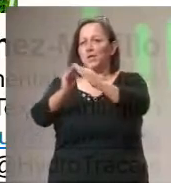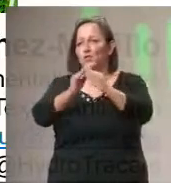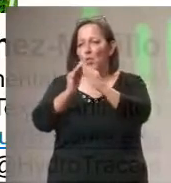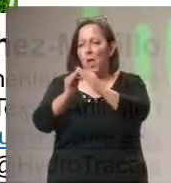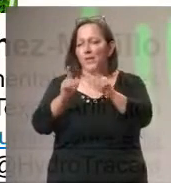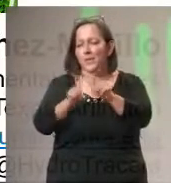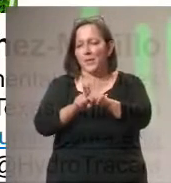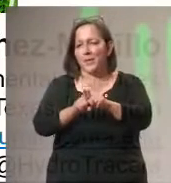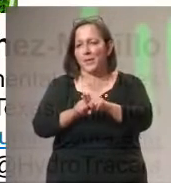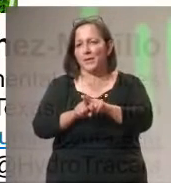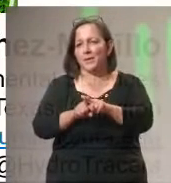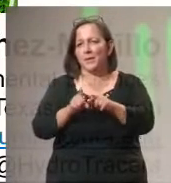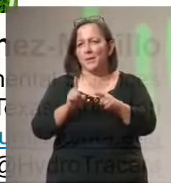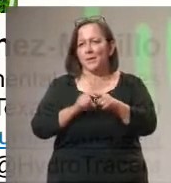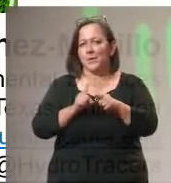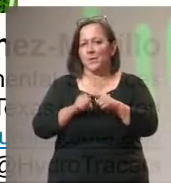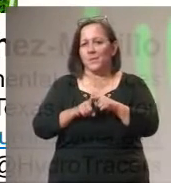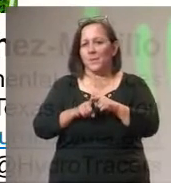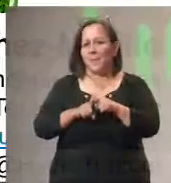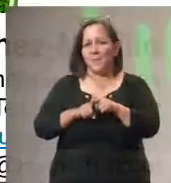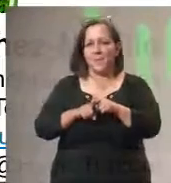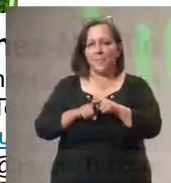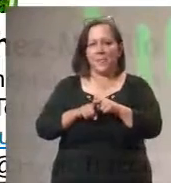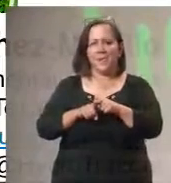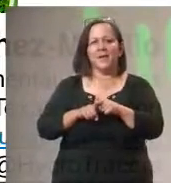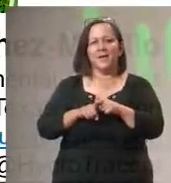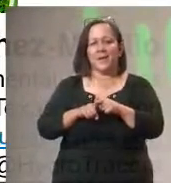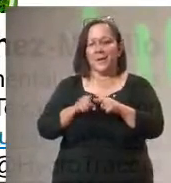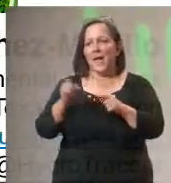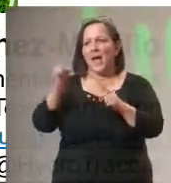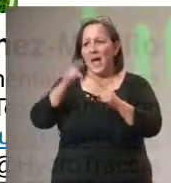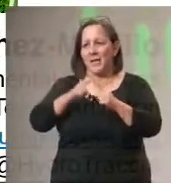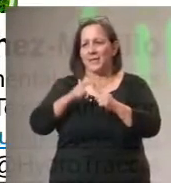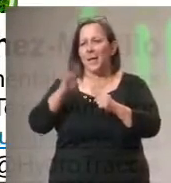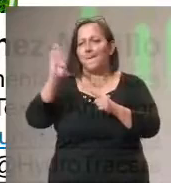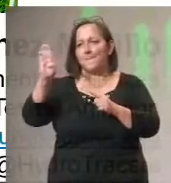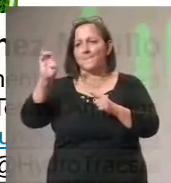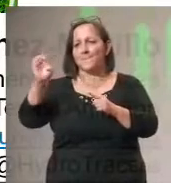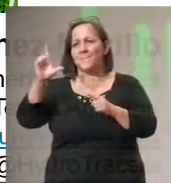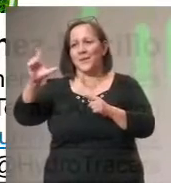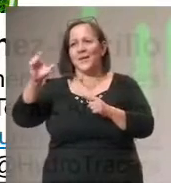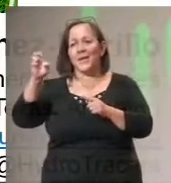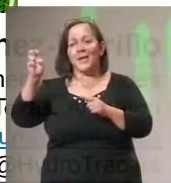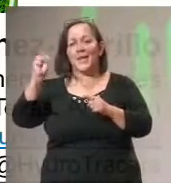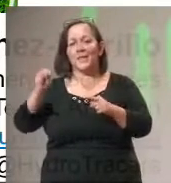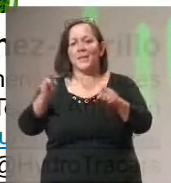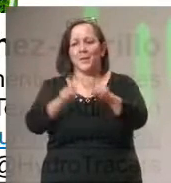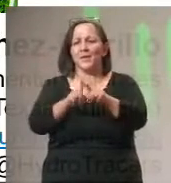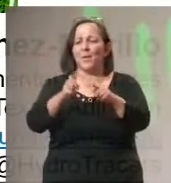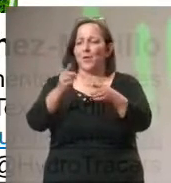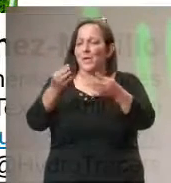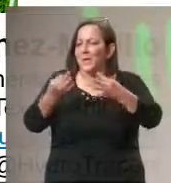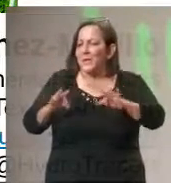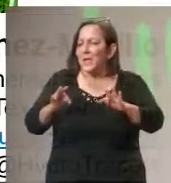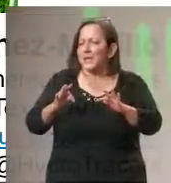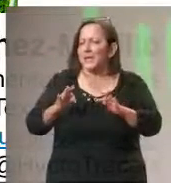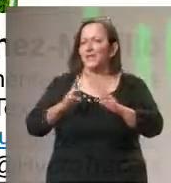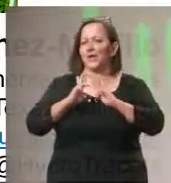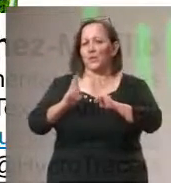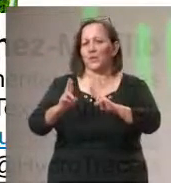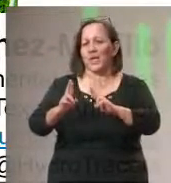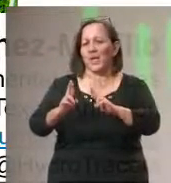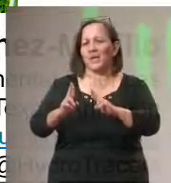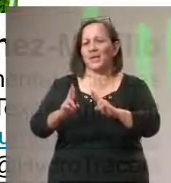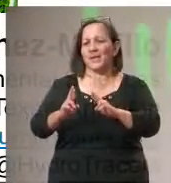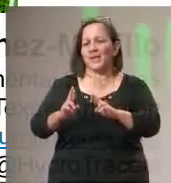hasta, ¿qué se me hizo la compañera de Belén? Yo soy belemita también. Hasta Belén. Vamos a tratar de ir respondiendo algunas cosas que quedaron tal vez pendientes en